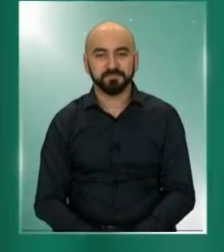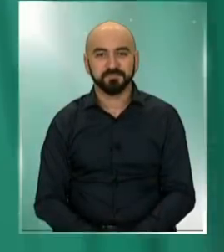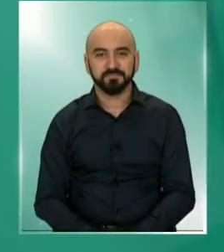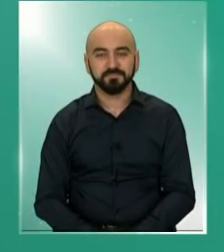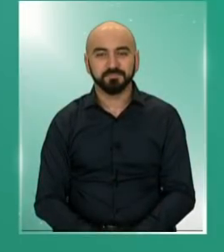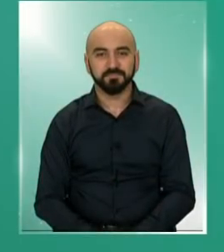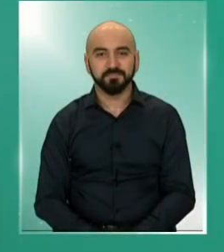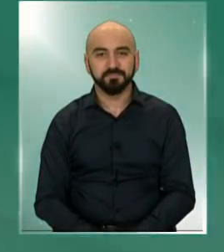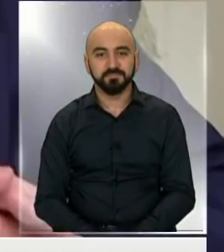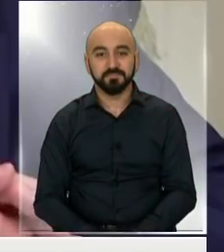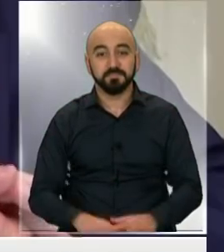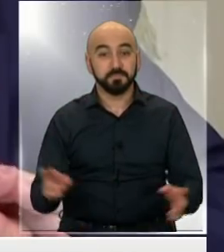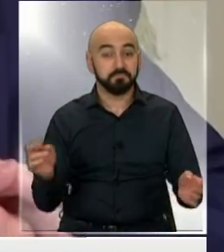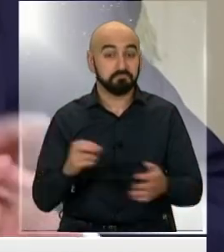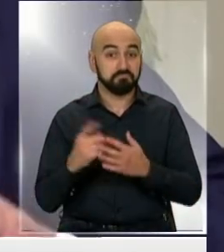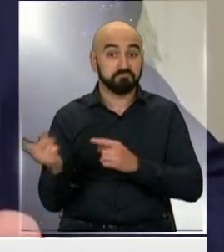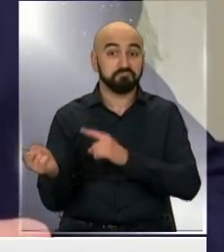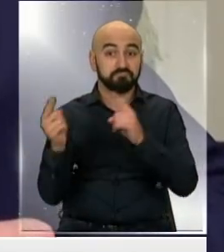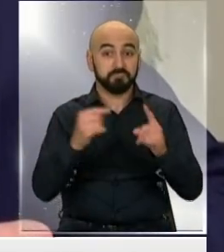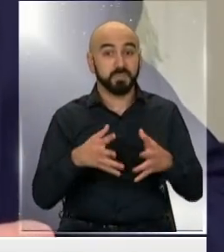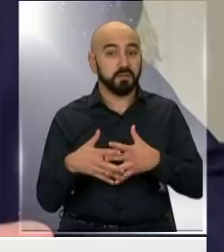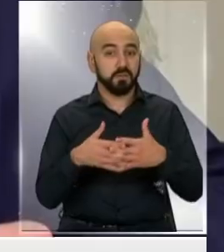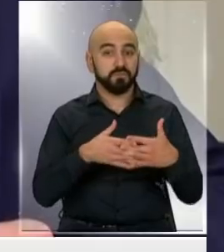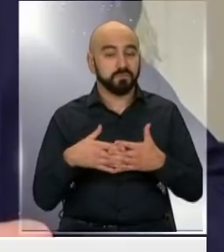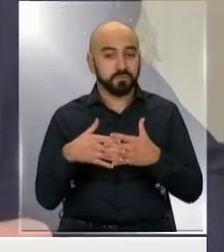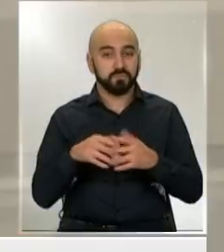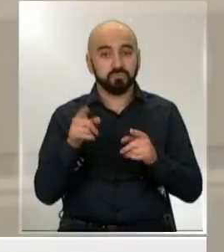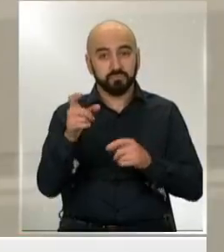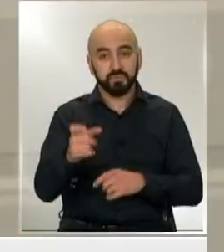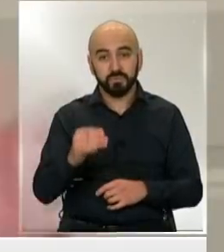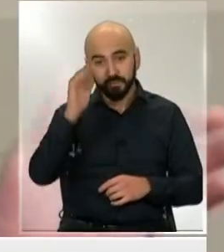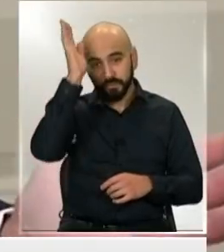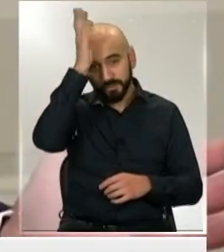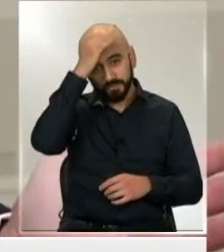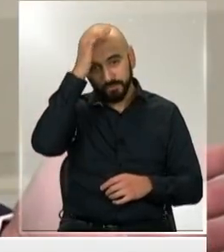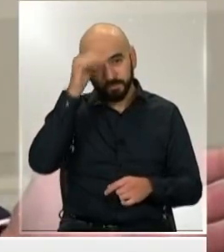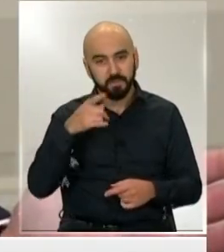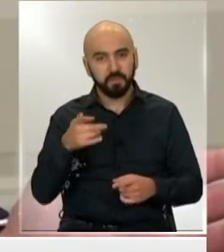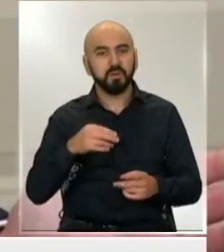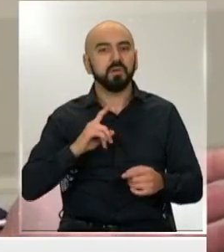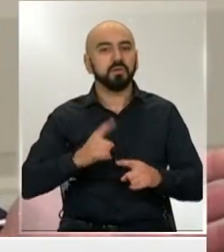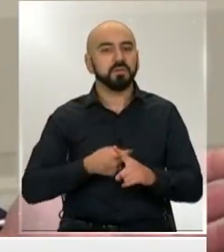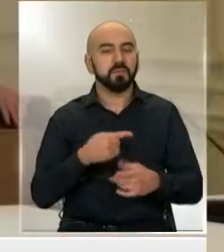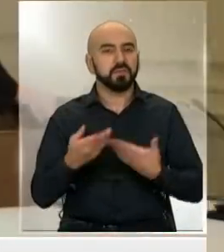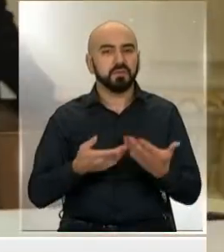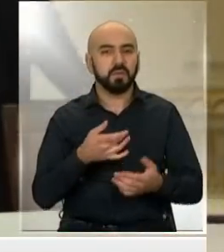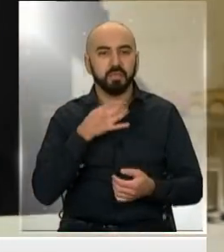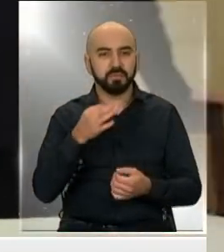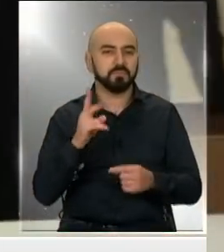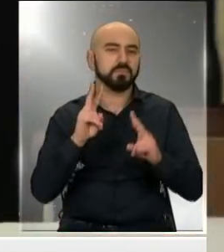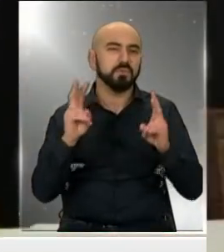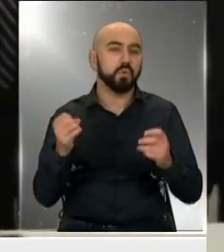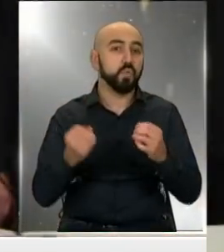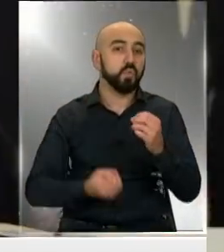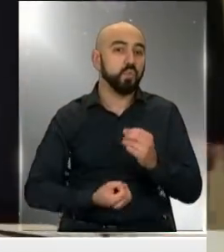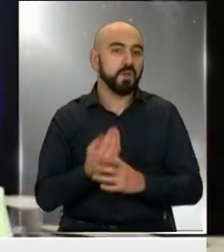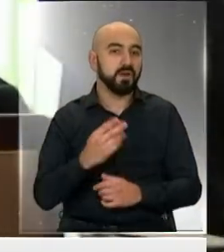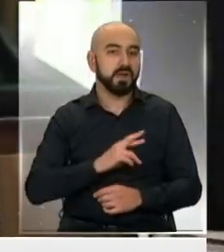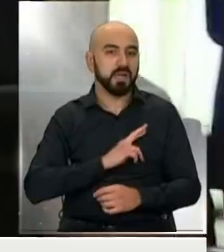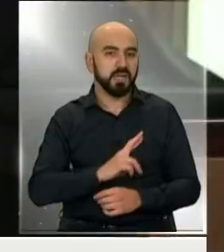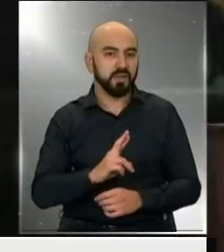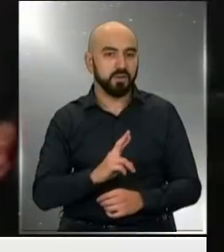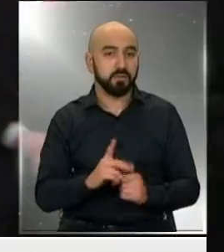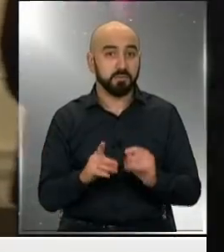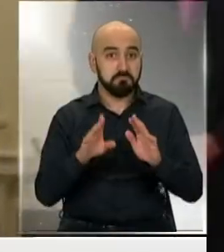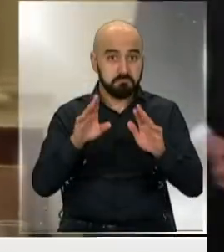Inmediatamente vamos a Estados Unidos. Donald Trump sigue generando polémica. Esta vez se habla de una nueva religión, entre comillas, fundada por